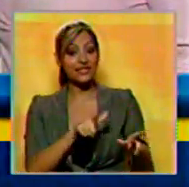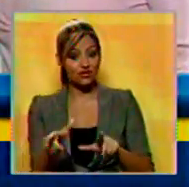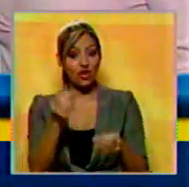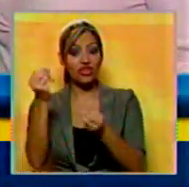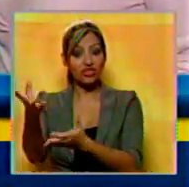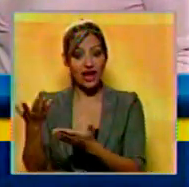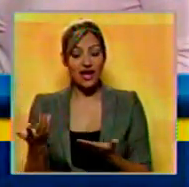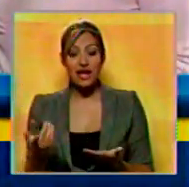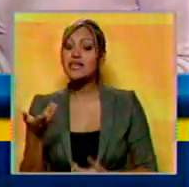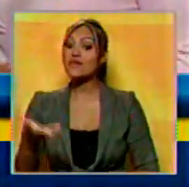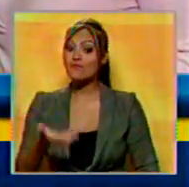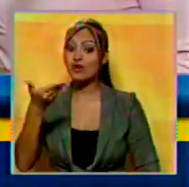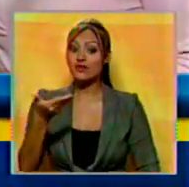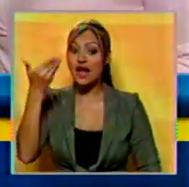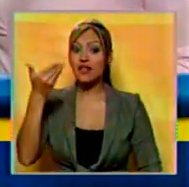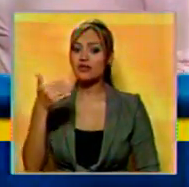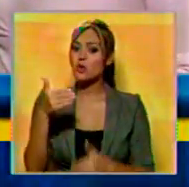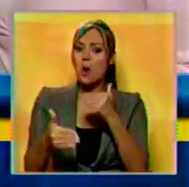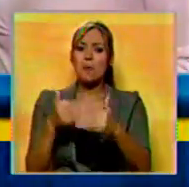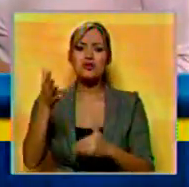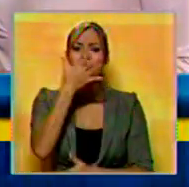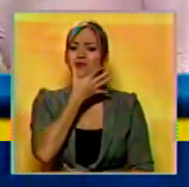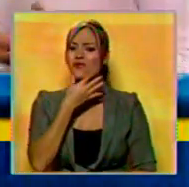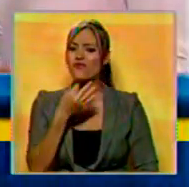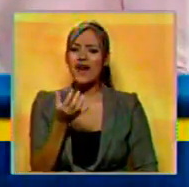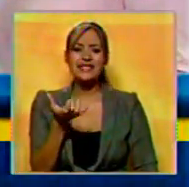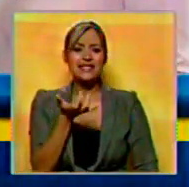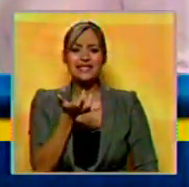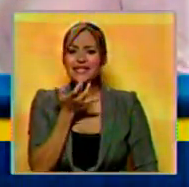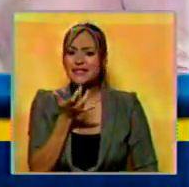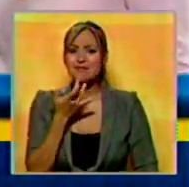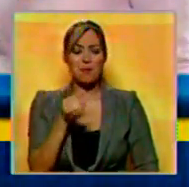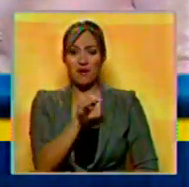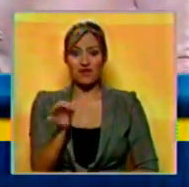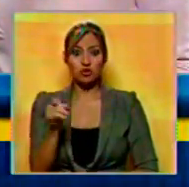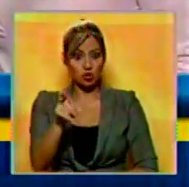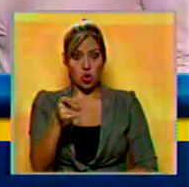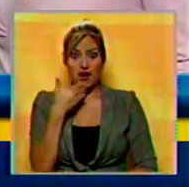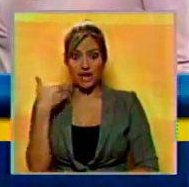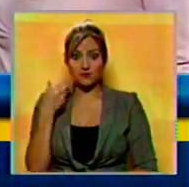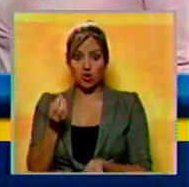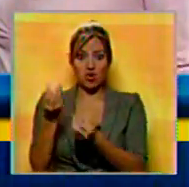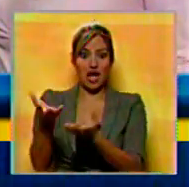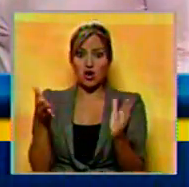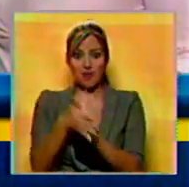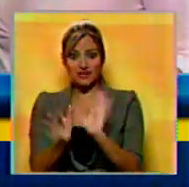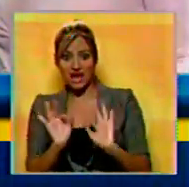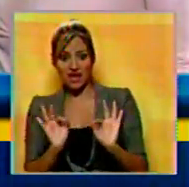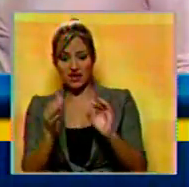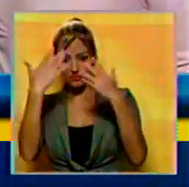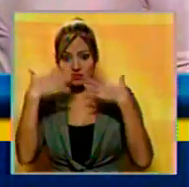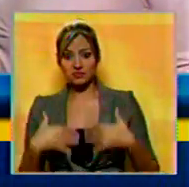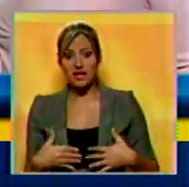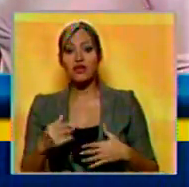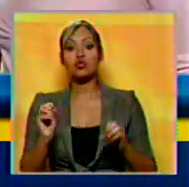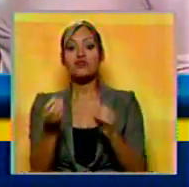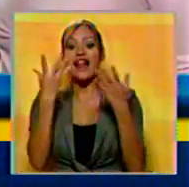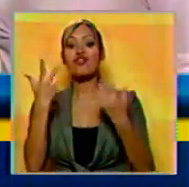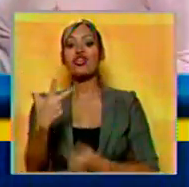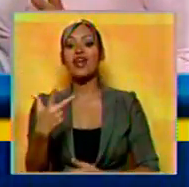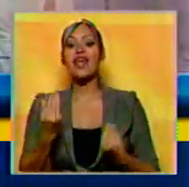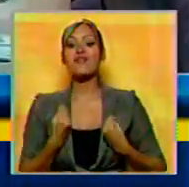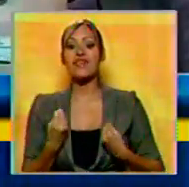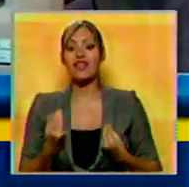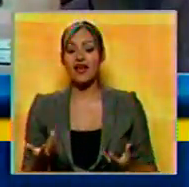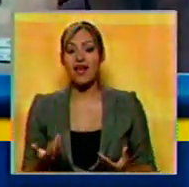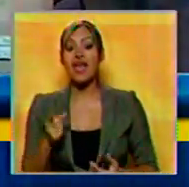súper importante, para que veas que es un procedimiento sencillo, fácil, estás perfecta, acabas de donar, no ha pasado nada, lo único que has salvado 3 vidas.